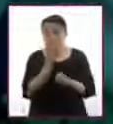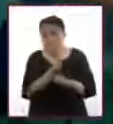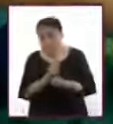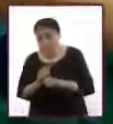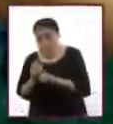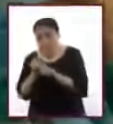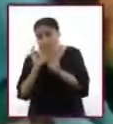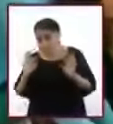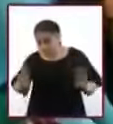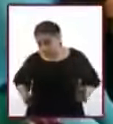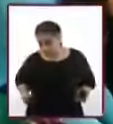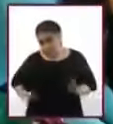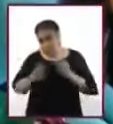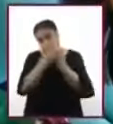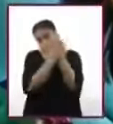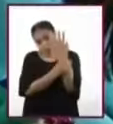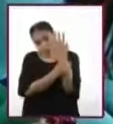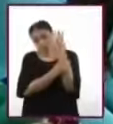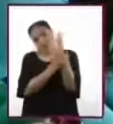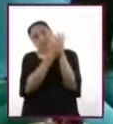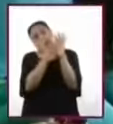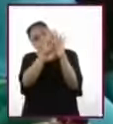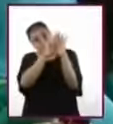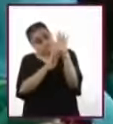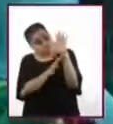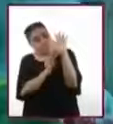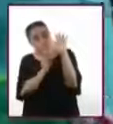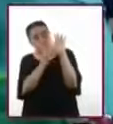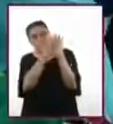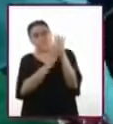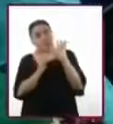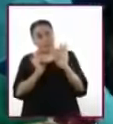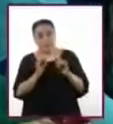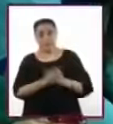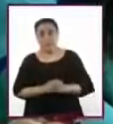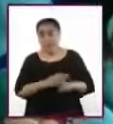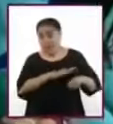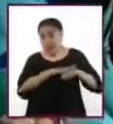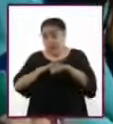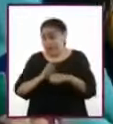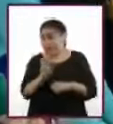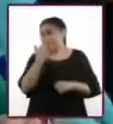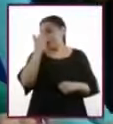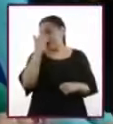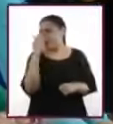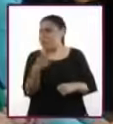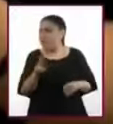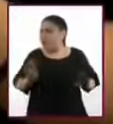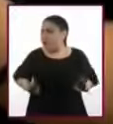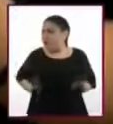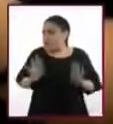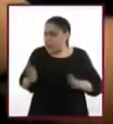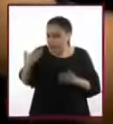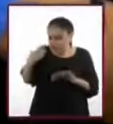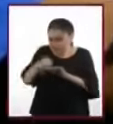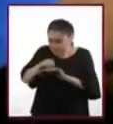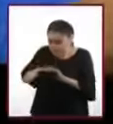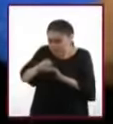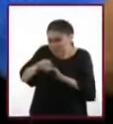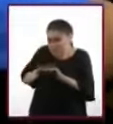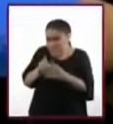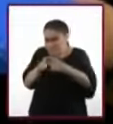partir del guante o el vestido de mano a manera de guante. Tomen en cuenta las características que fueron escritas en la ficha